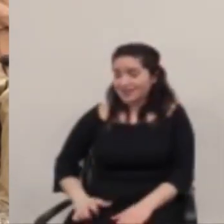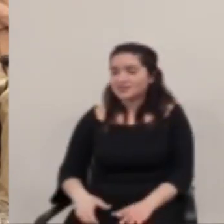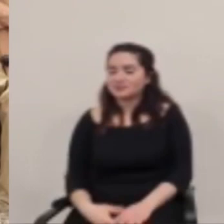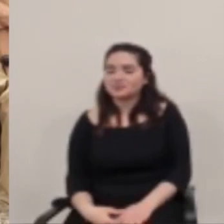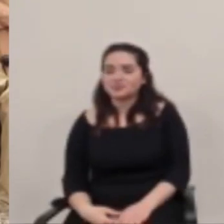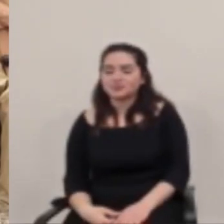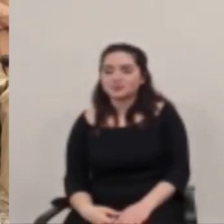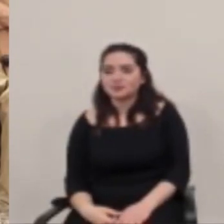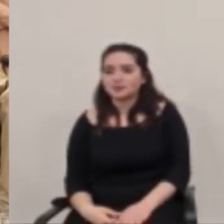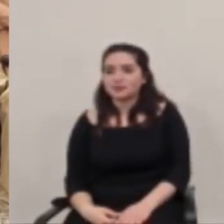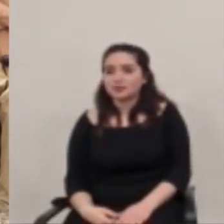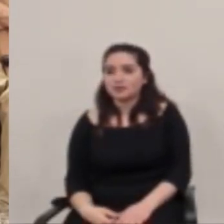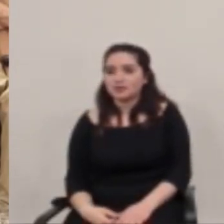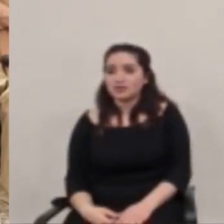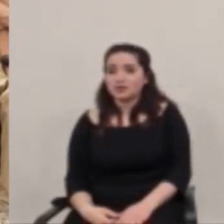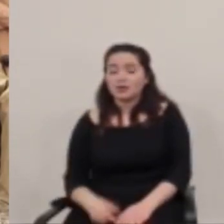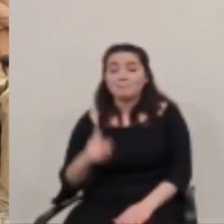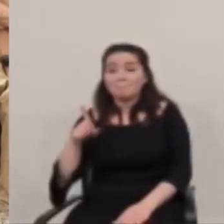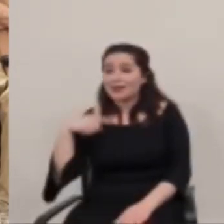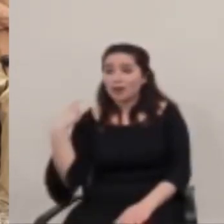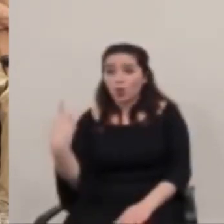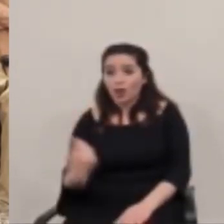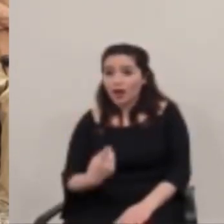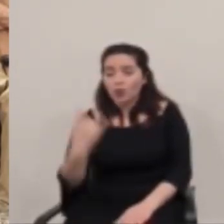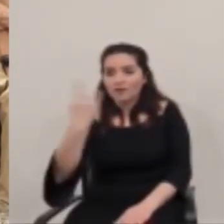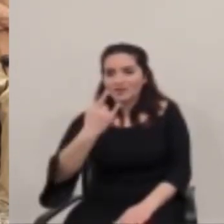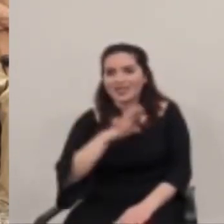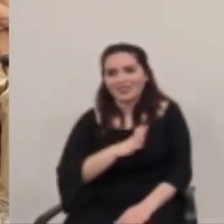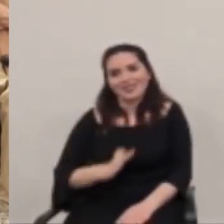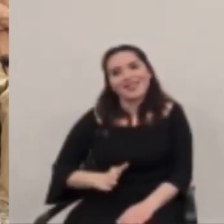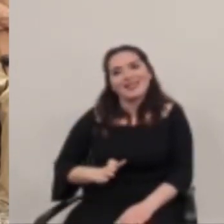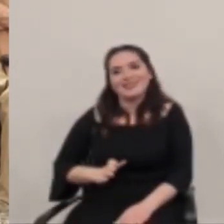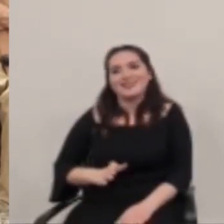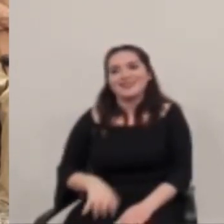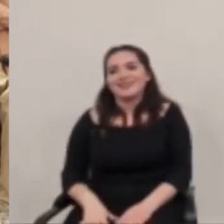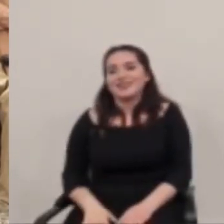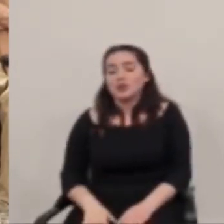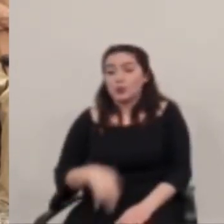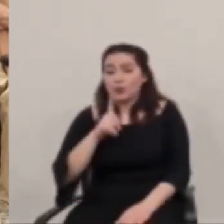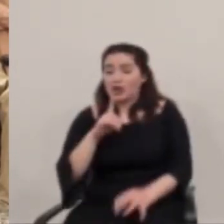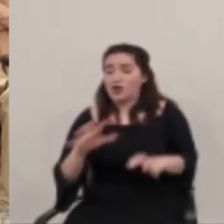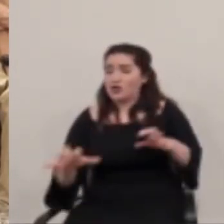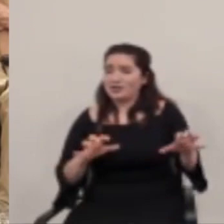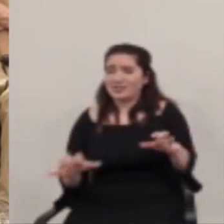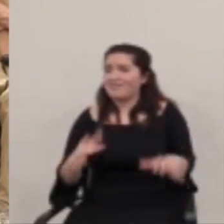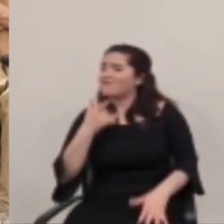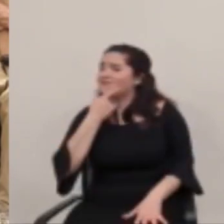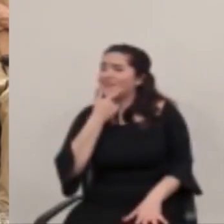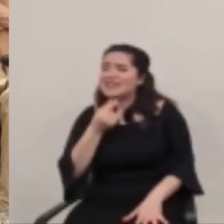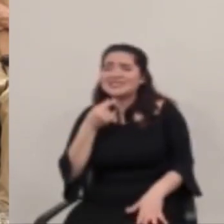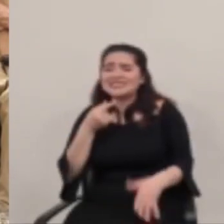general, pero en particular de las universidades estatales, una de las cosas que facilita